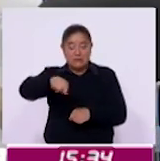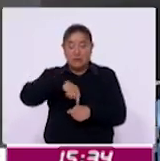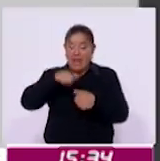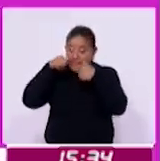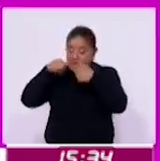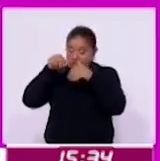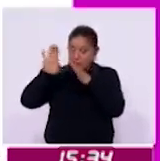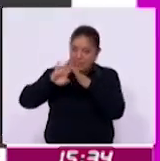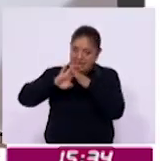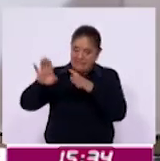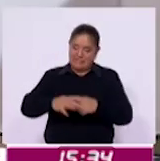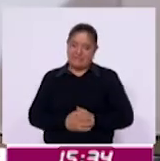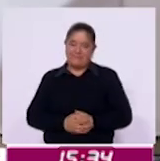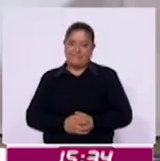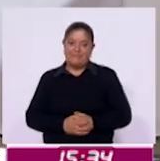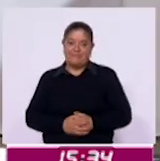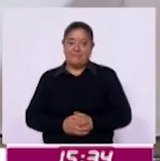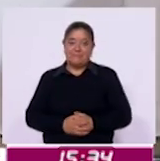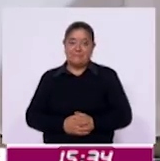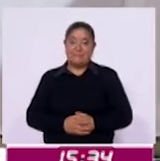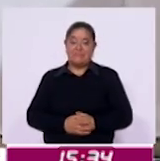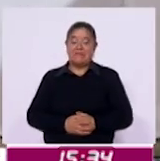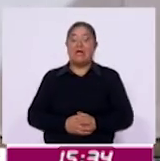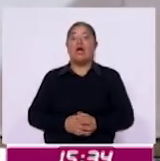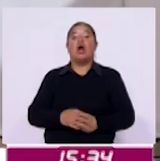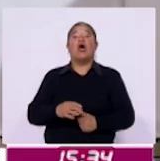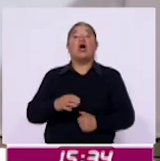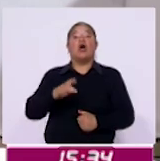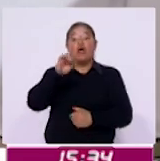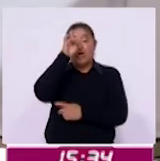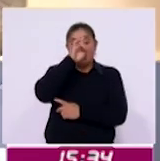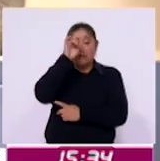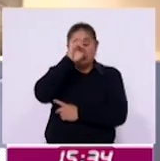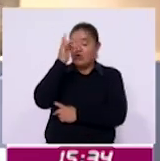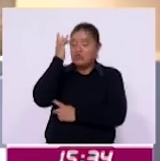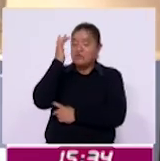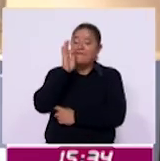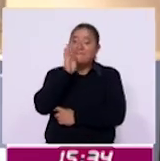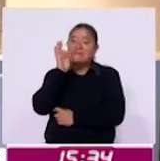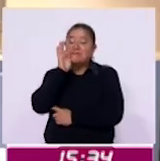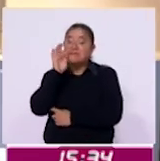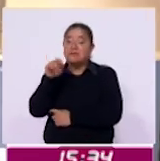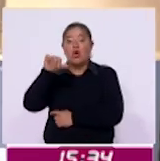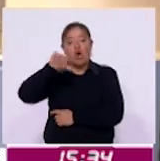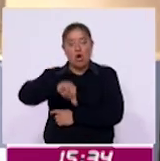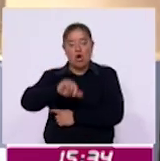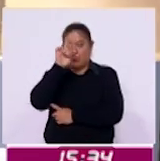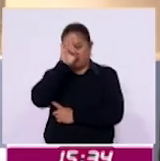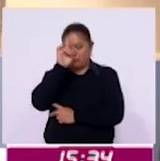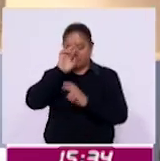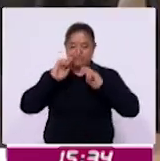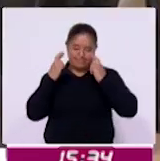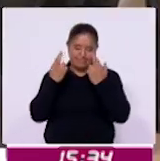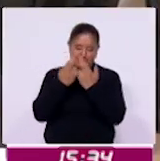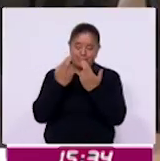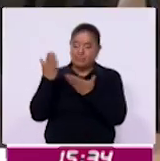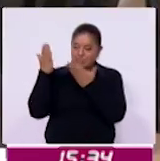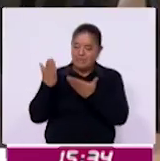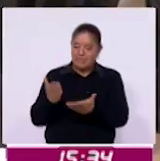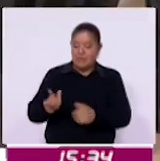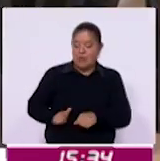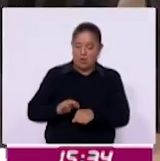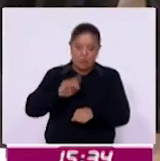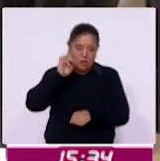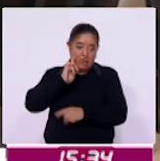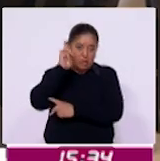Migrantes. El Consejo Interinstitucional San Francisco sesionó este día en presencia de la gobernadora Lorena